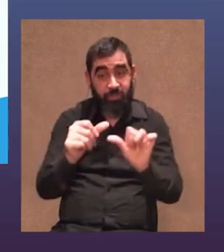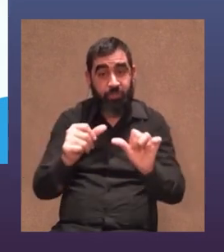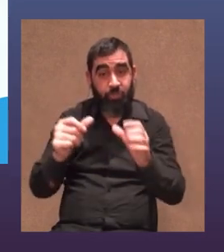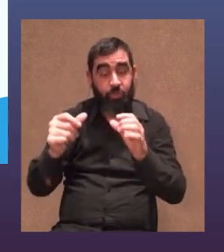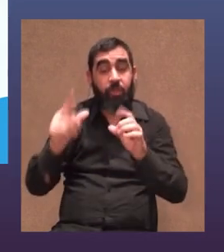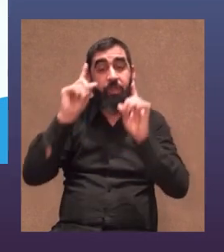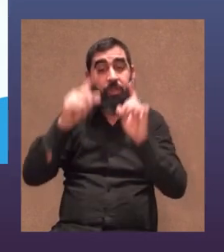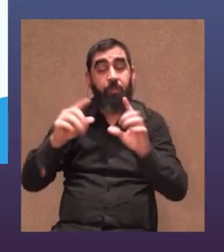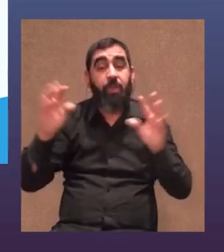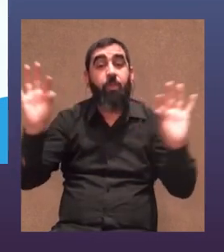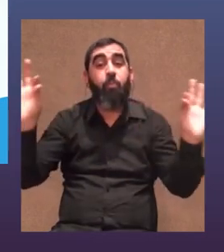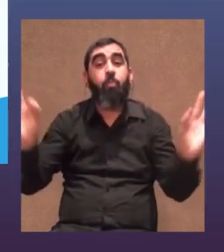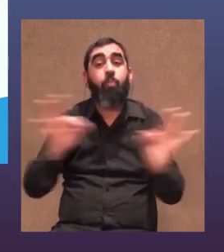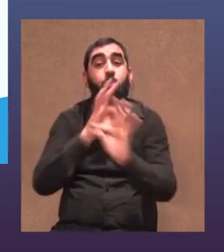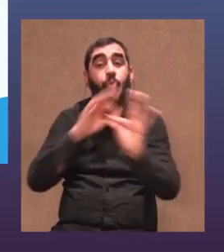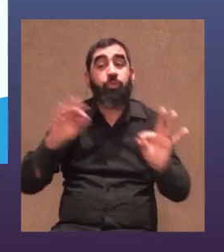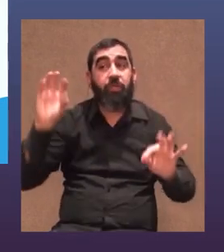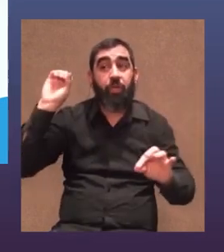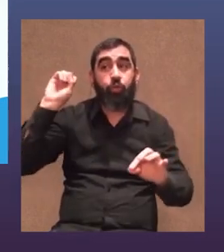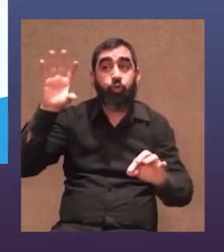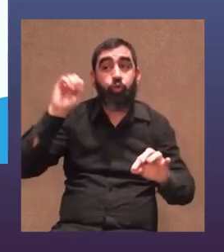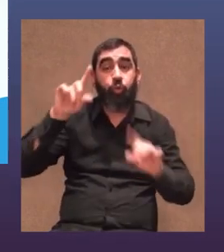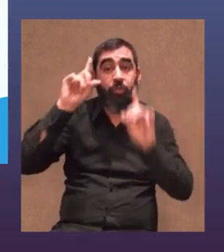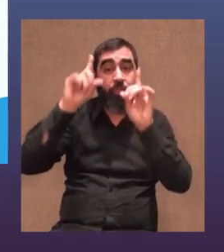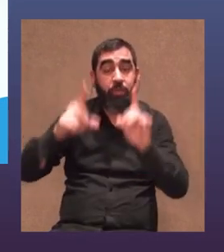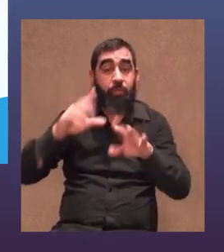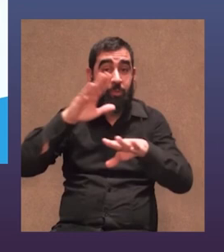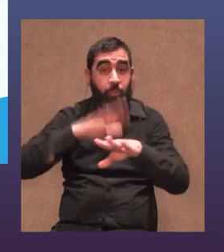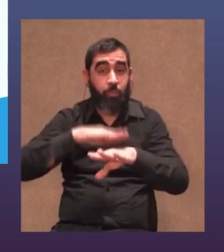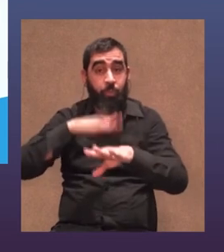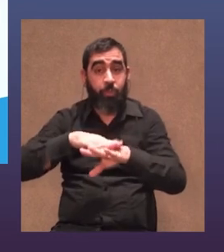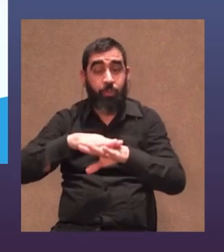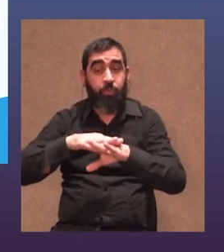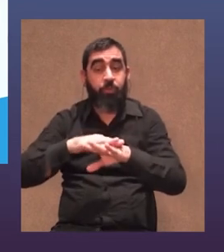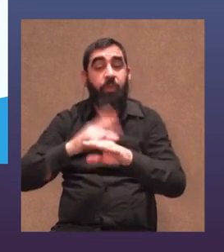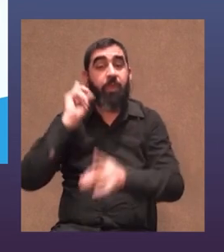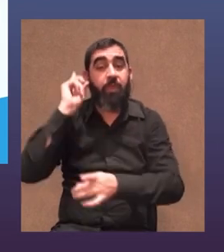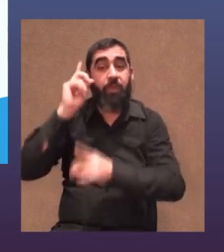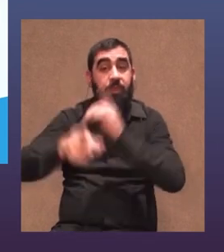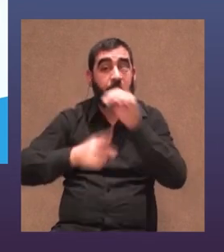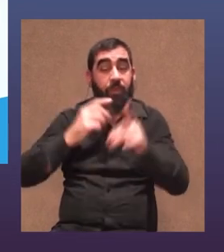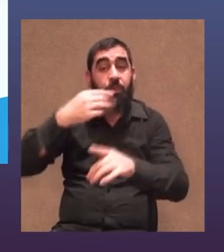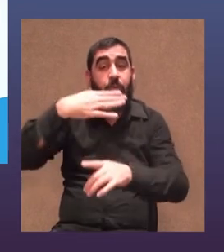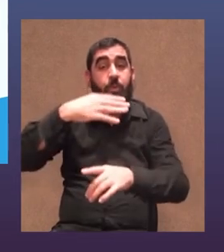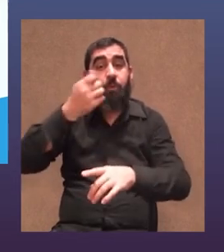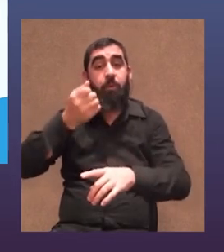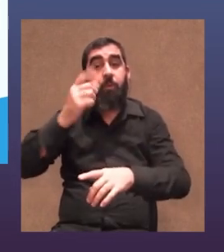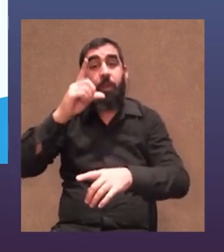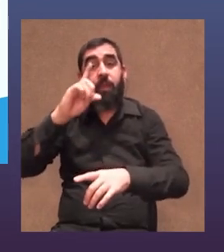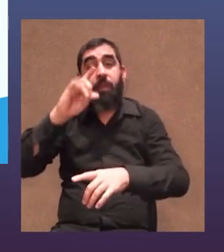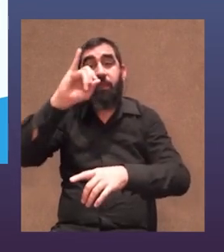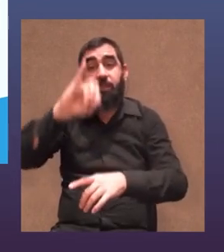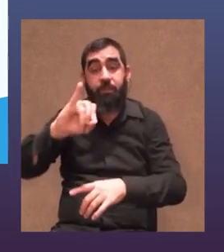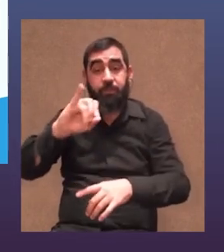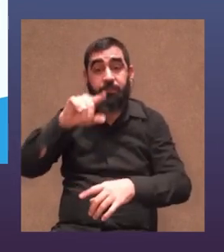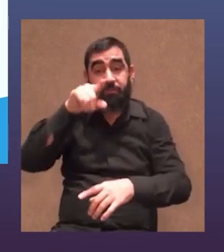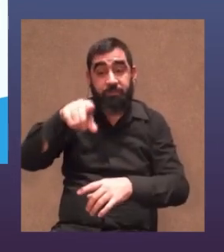Orquesta Sinfónica del Sodre, haciendo la música incidental de Mendelssohn, dirigida por Lamberto Baldi. Entonces,